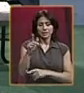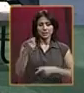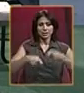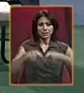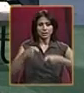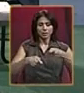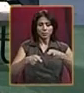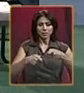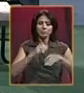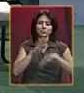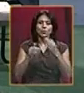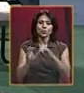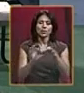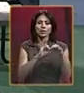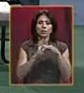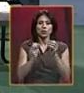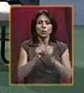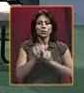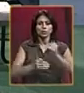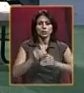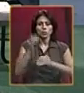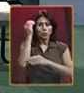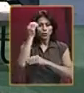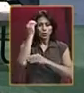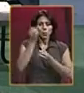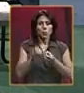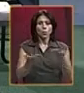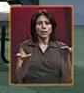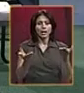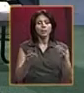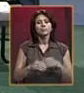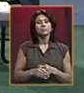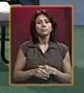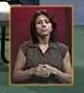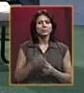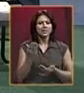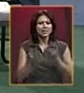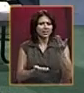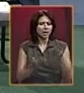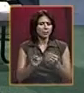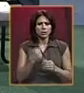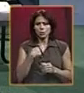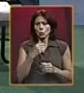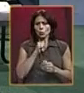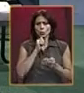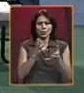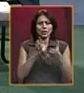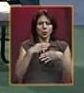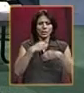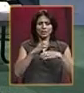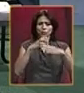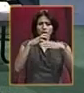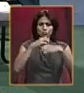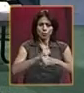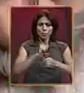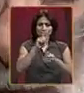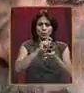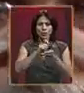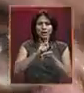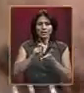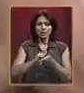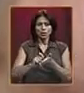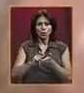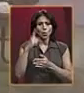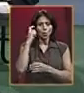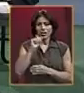de opinión pública, ¿verdad? Y tal vez sin ánimo de hacer un resumen de un artículo, porque creo que eso no tiene mucho sentido en